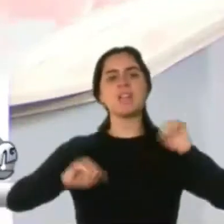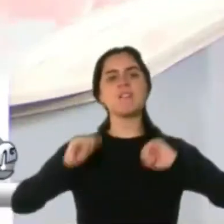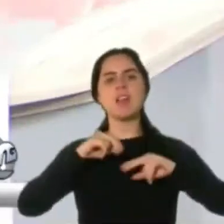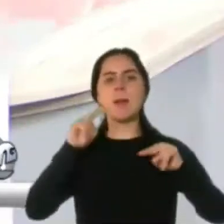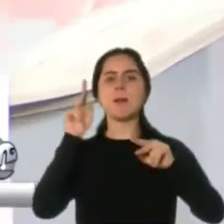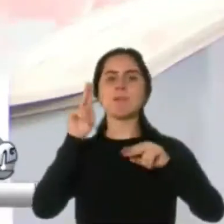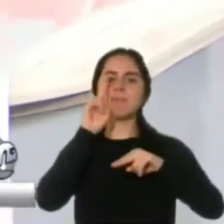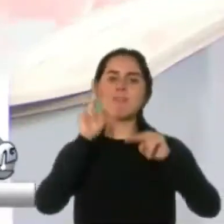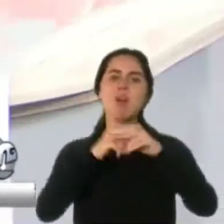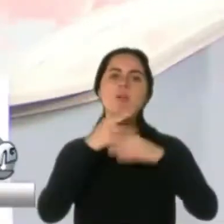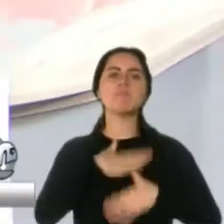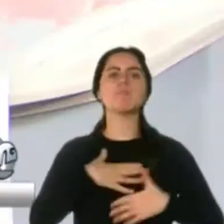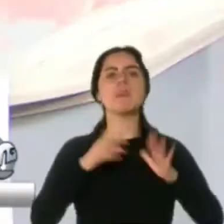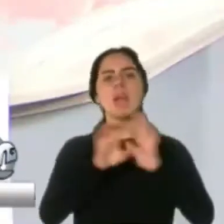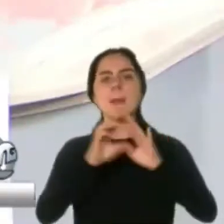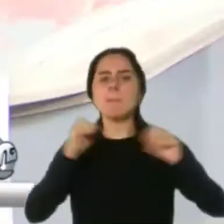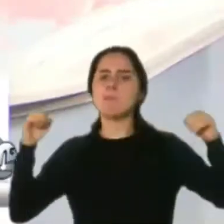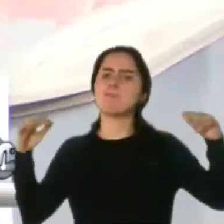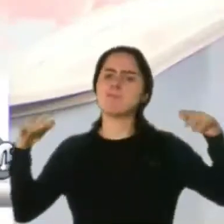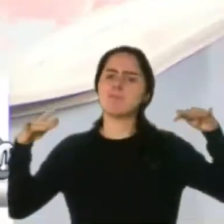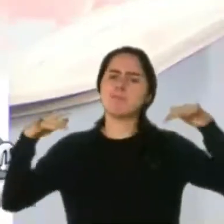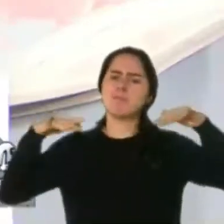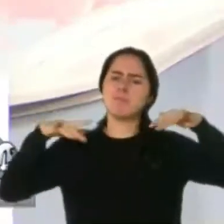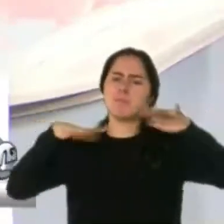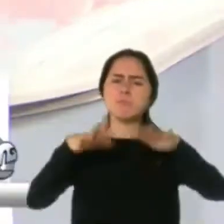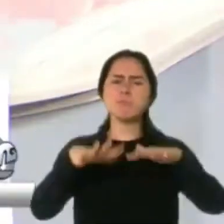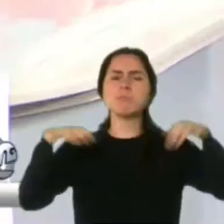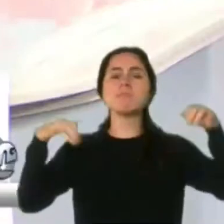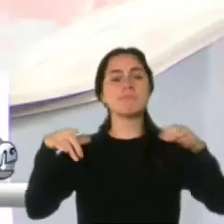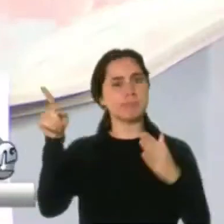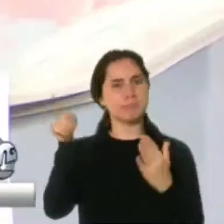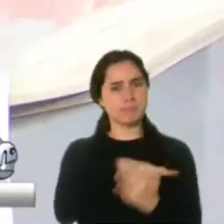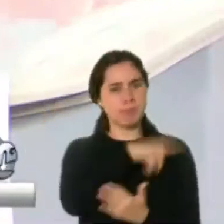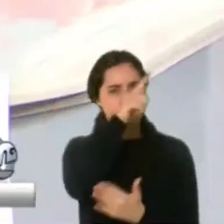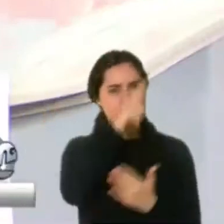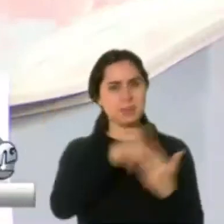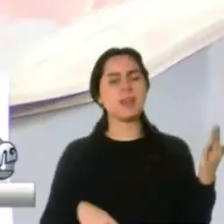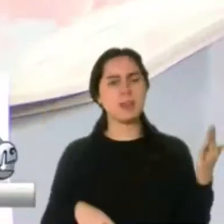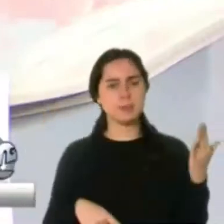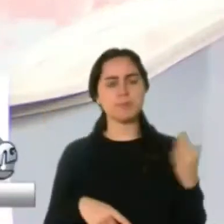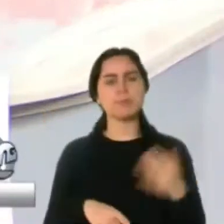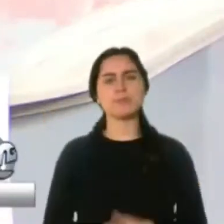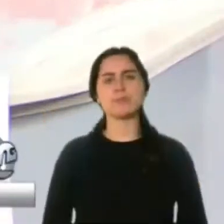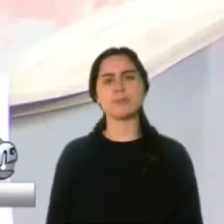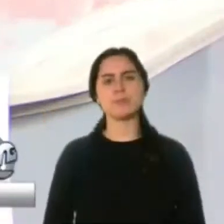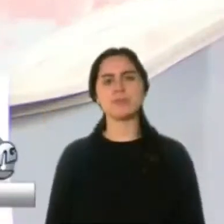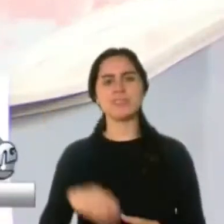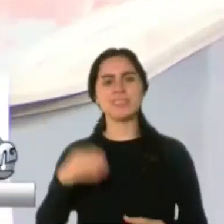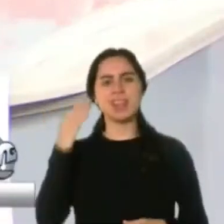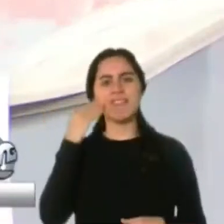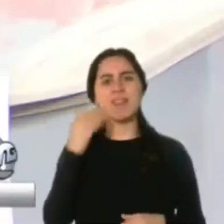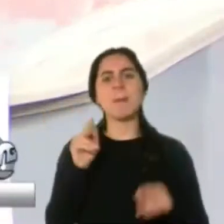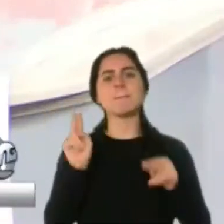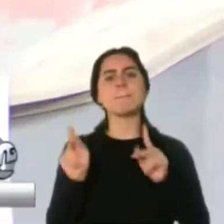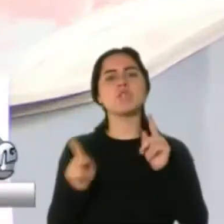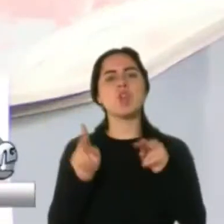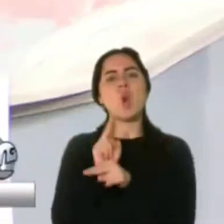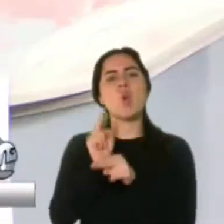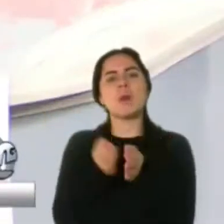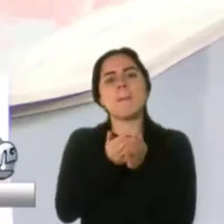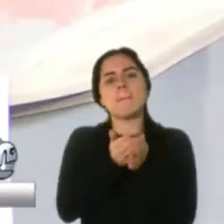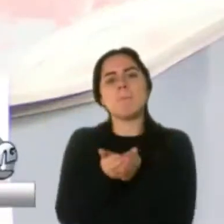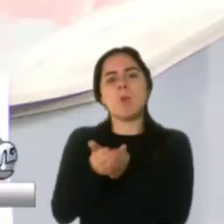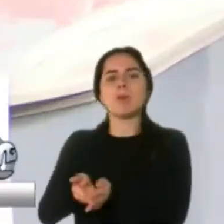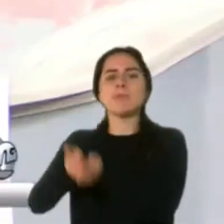haya aglomeraciones. Ahí fue muy enfática y lo mencionó en varias ocasiones. Se ordena el cierre de toda marina y la utilización de botes